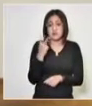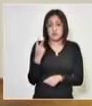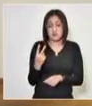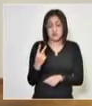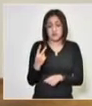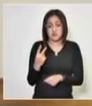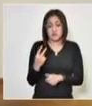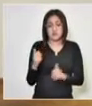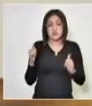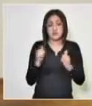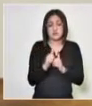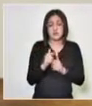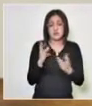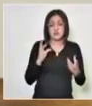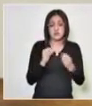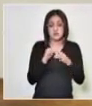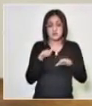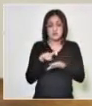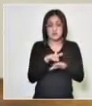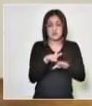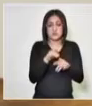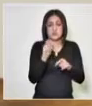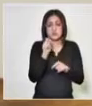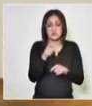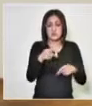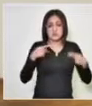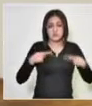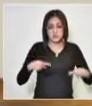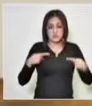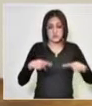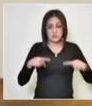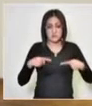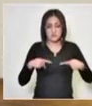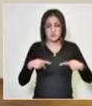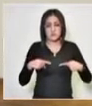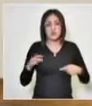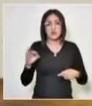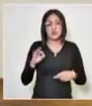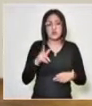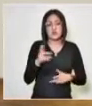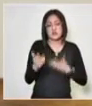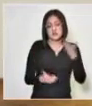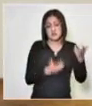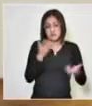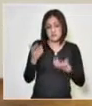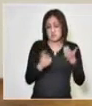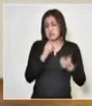con el que iban en el que iban los servidores públicos quemaron